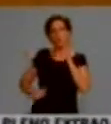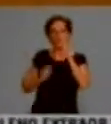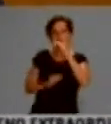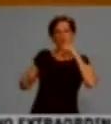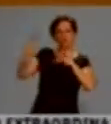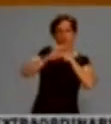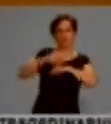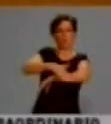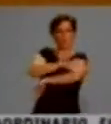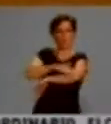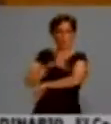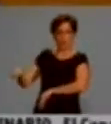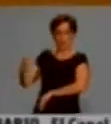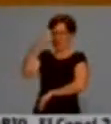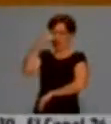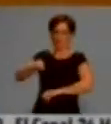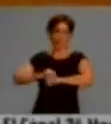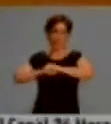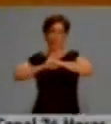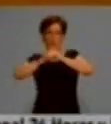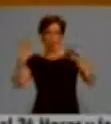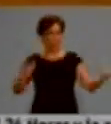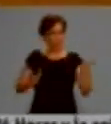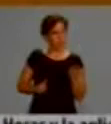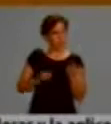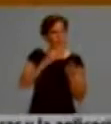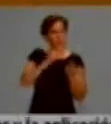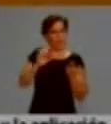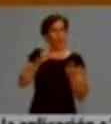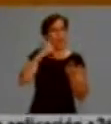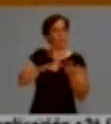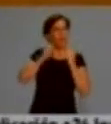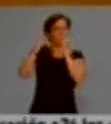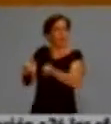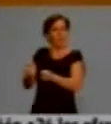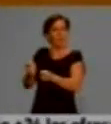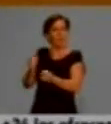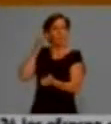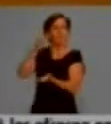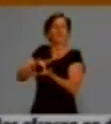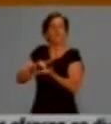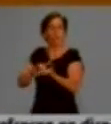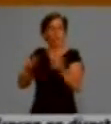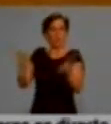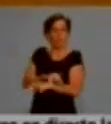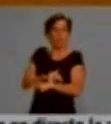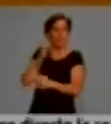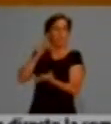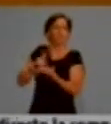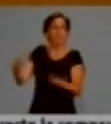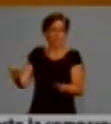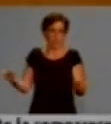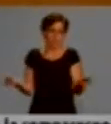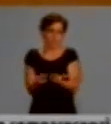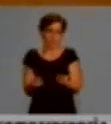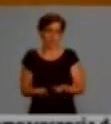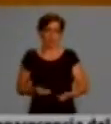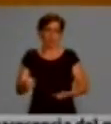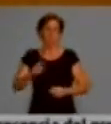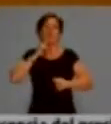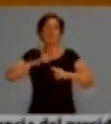BOE para ver cuándo eran nombrados y cuándo eran cesados. Es así. Hechos. La